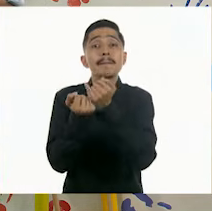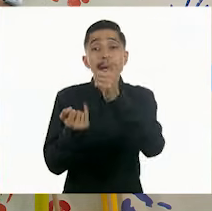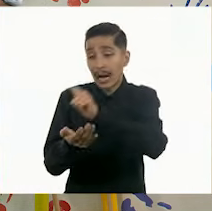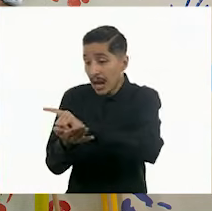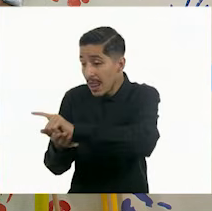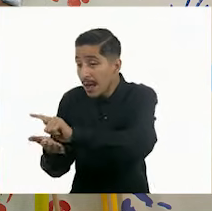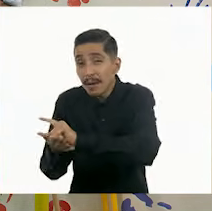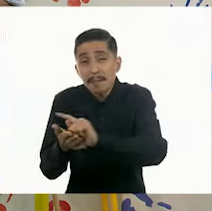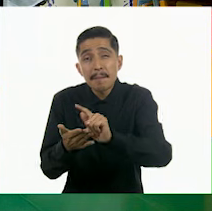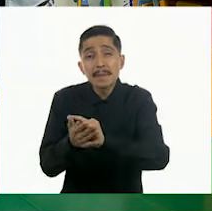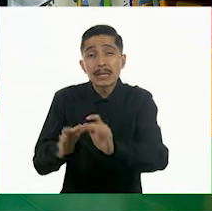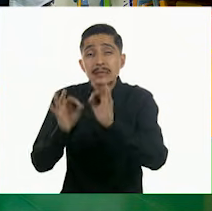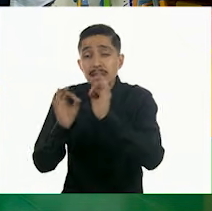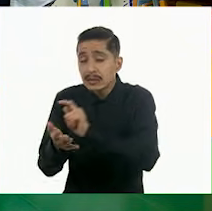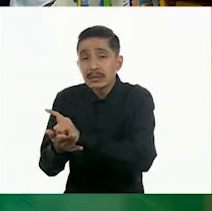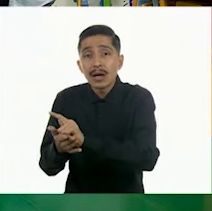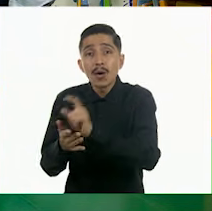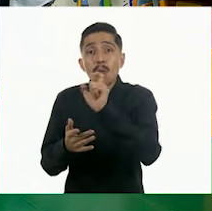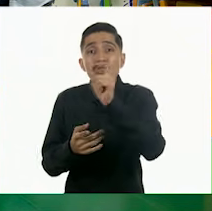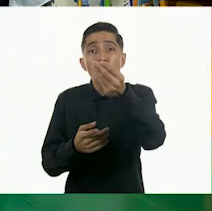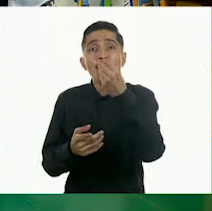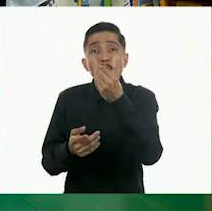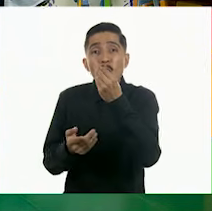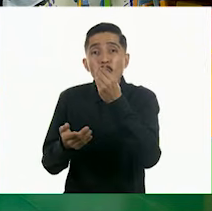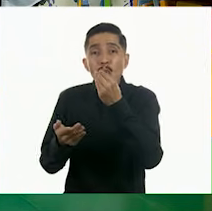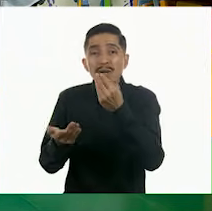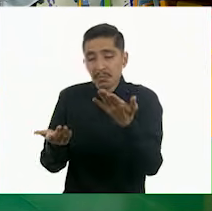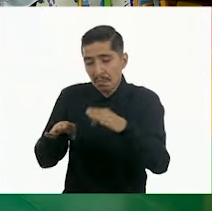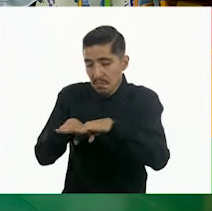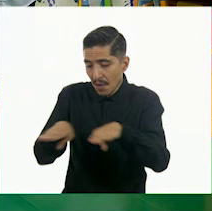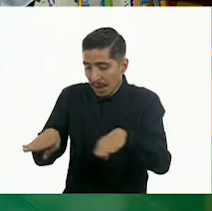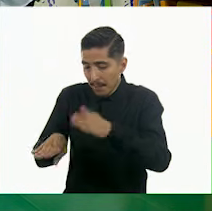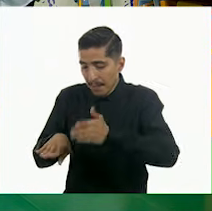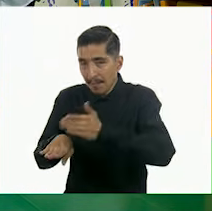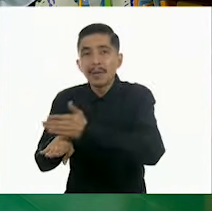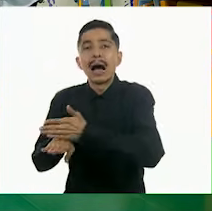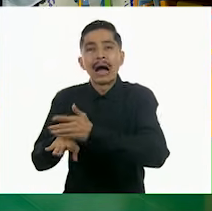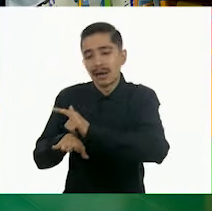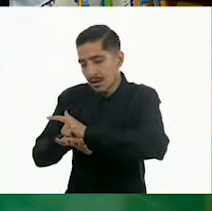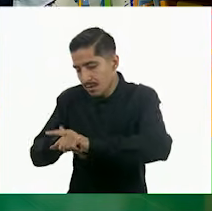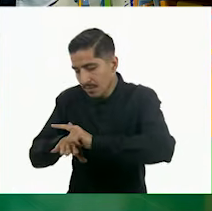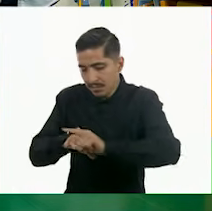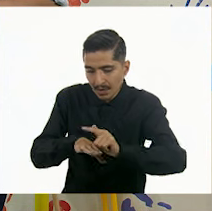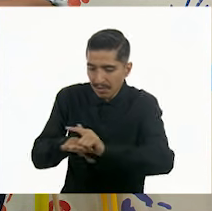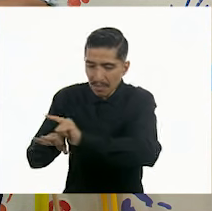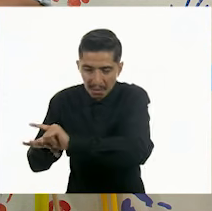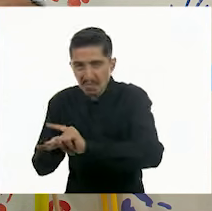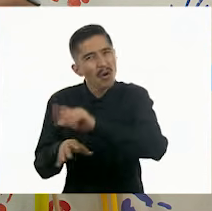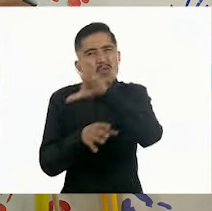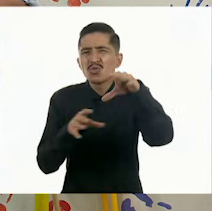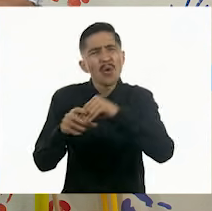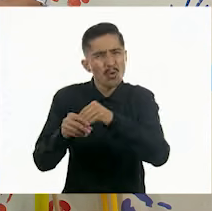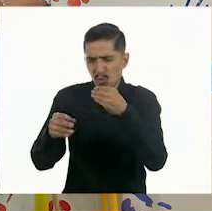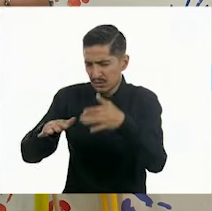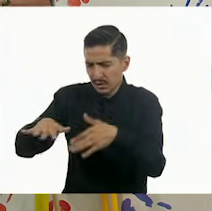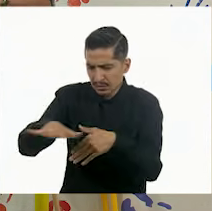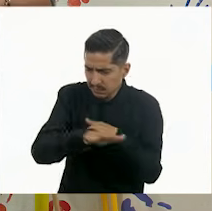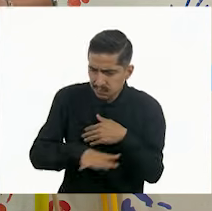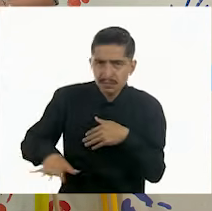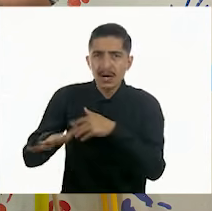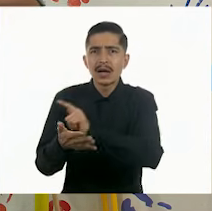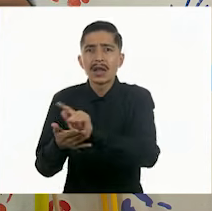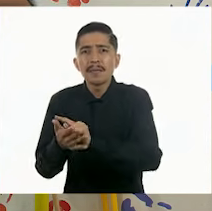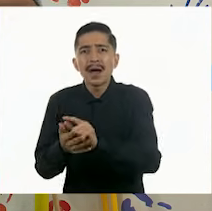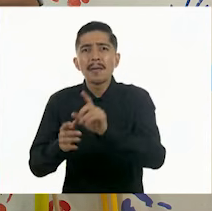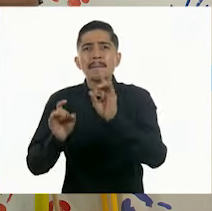equipos que usamos para la preparación de los alimentos. Correcto. Y hay que proteger nuestros alimentos de los